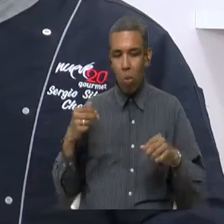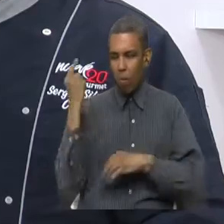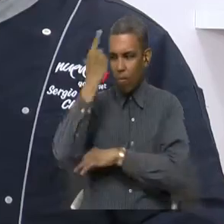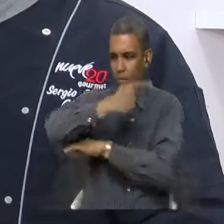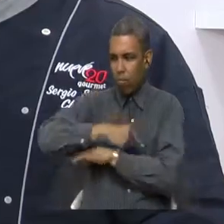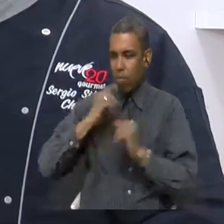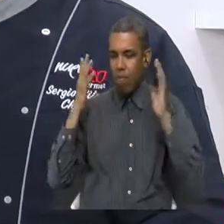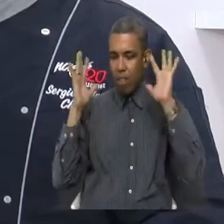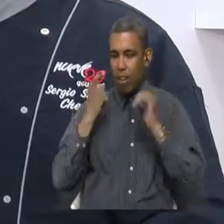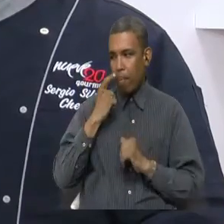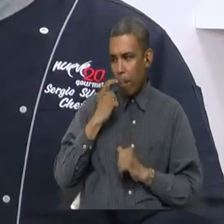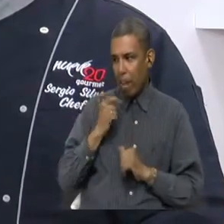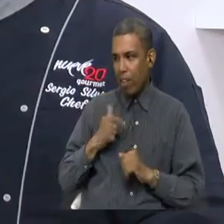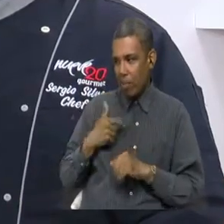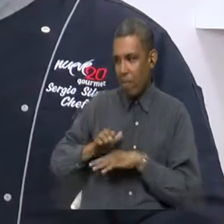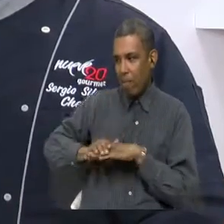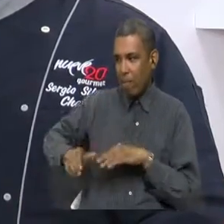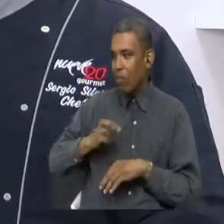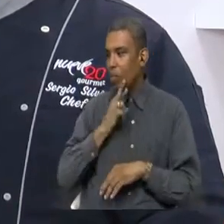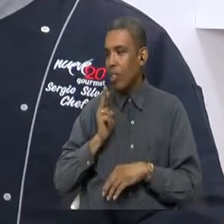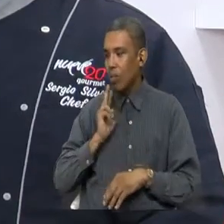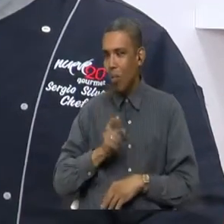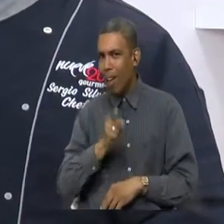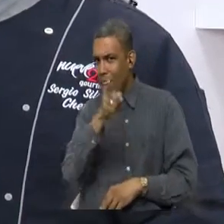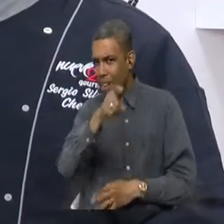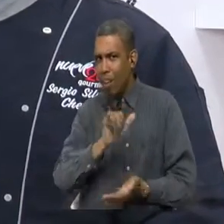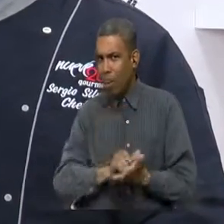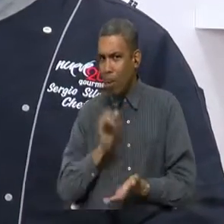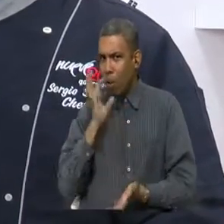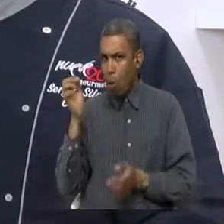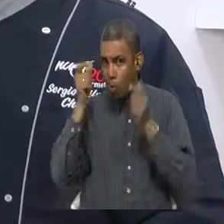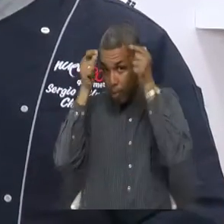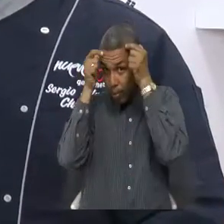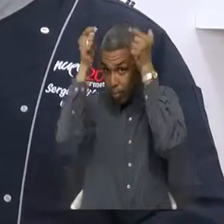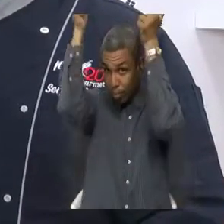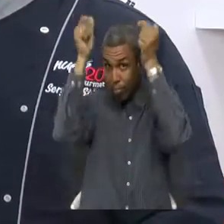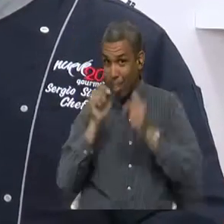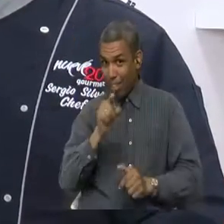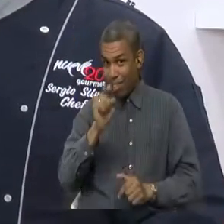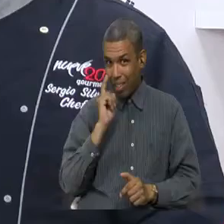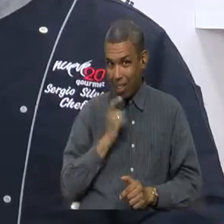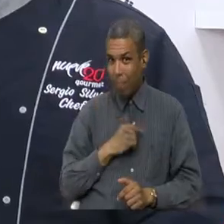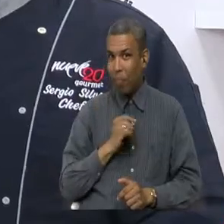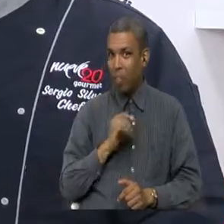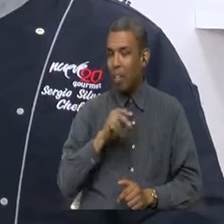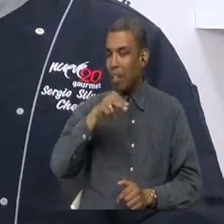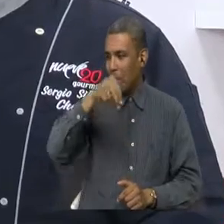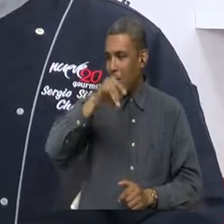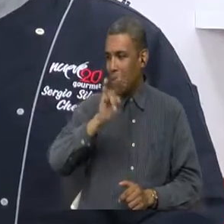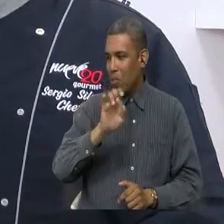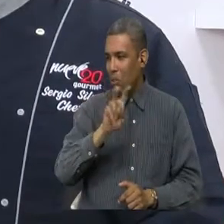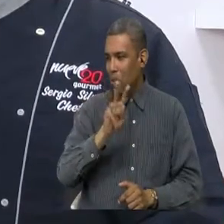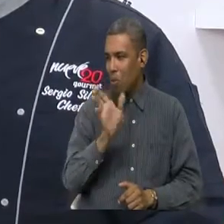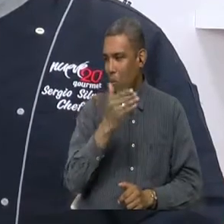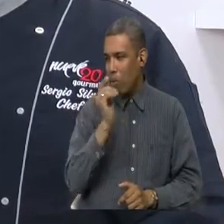por todo. Norita, ¿fue y reclamó el premio? Sí, sí, claro. ¡Úpale! Mira, nos debes las foticos,